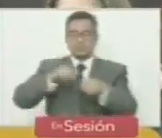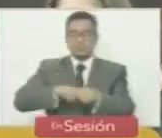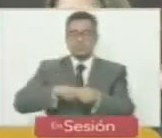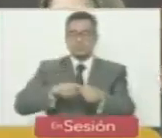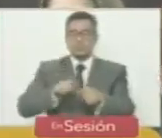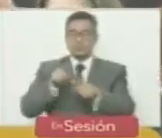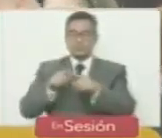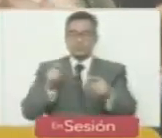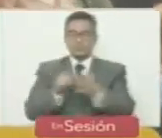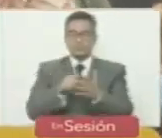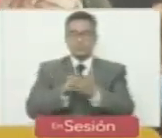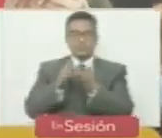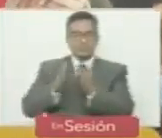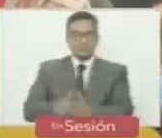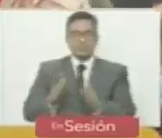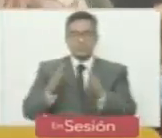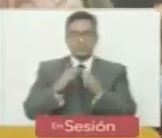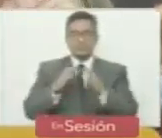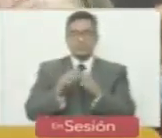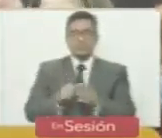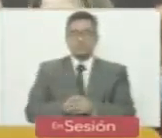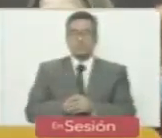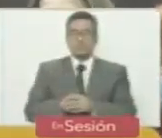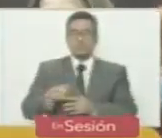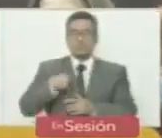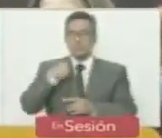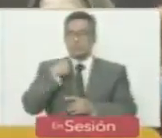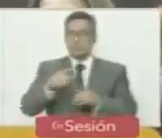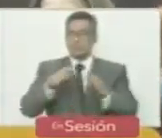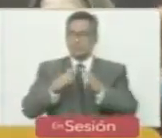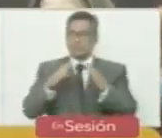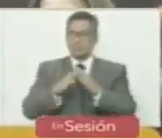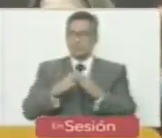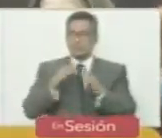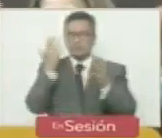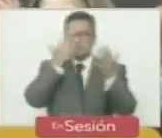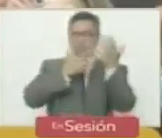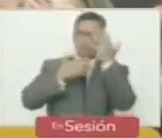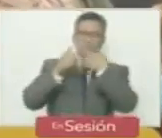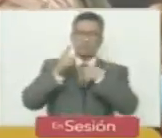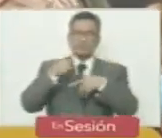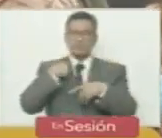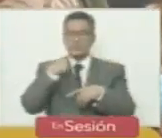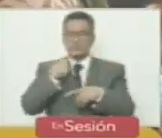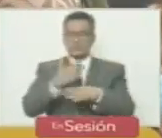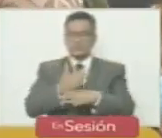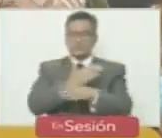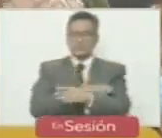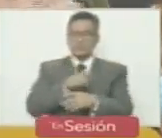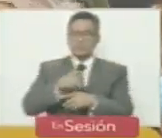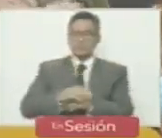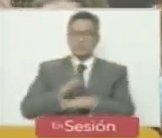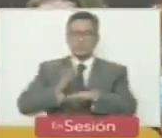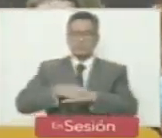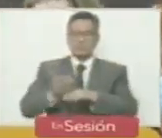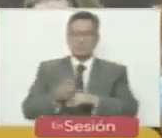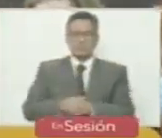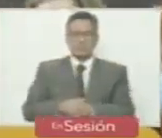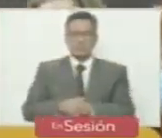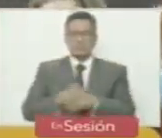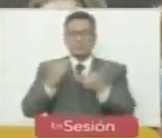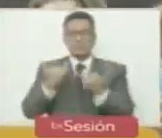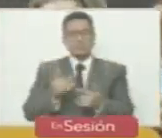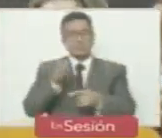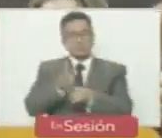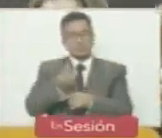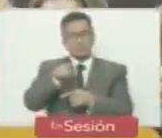directamente al trabajador a domicilio. Y decir a domicilio confunde, decía quien me antecedía, porque hasta en